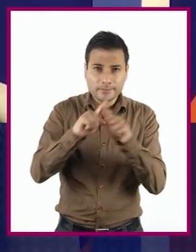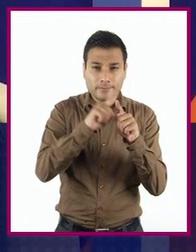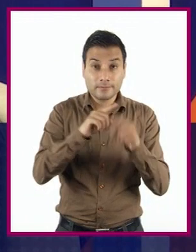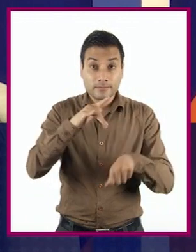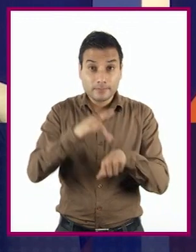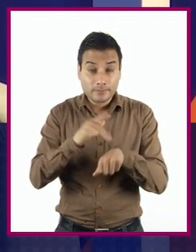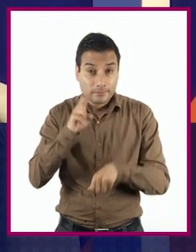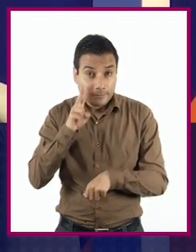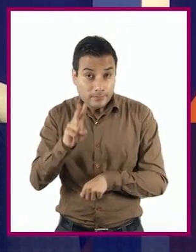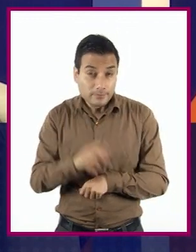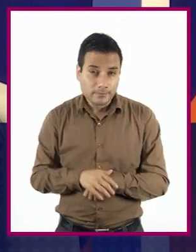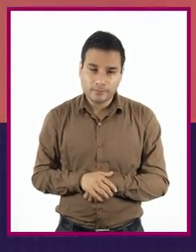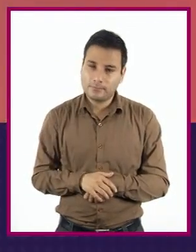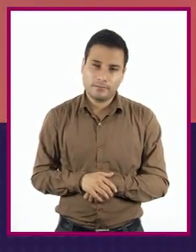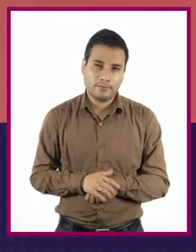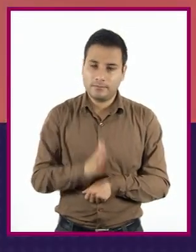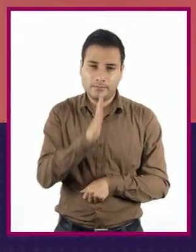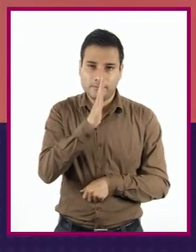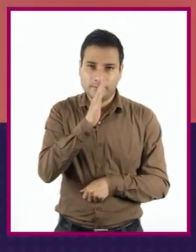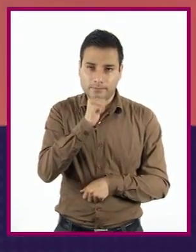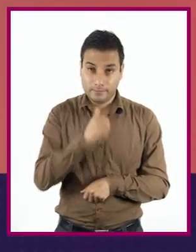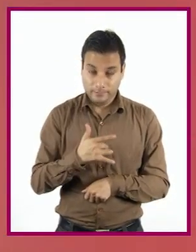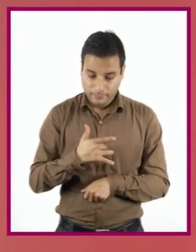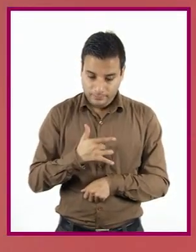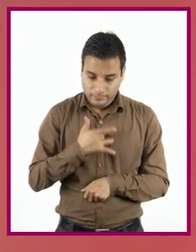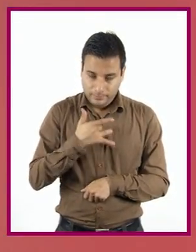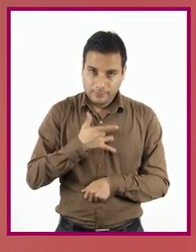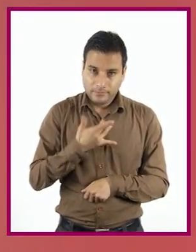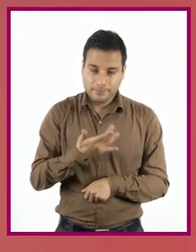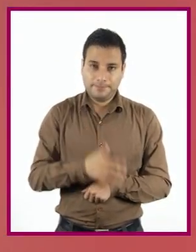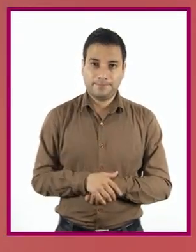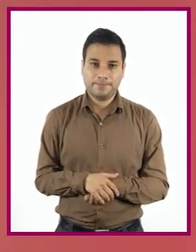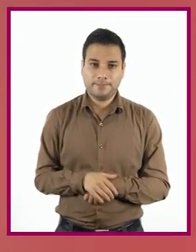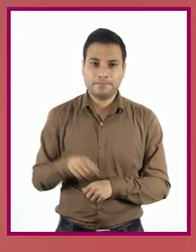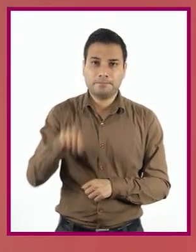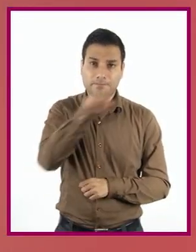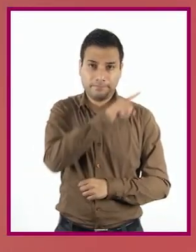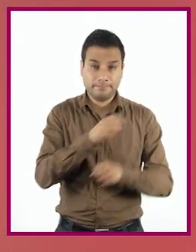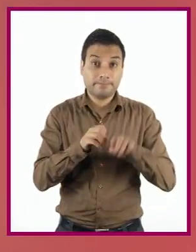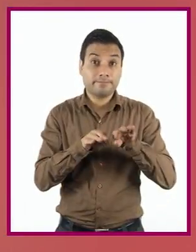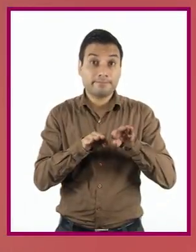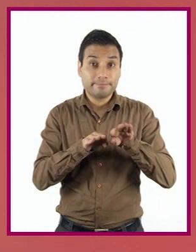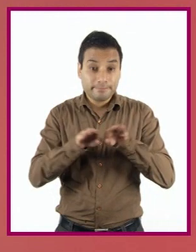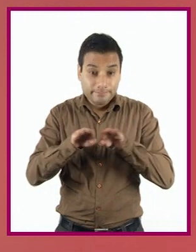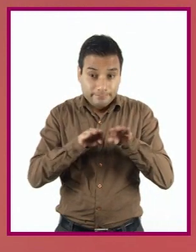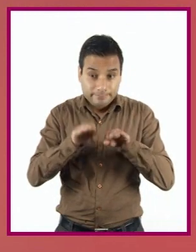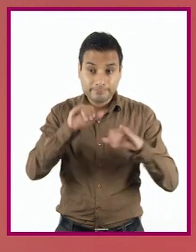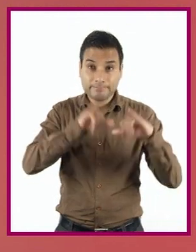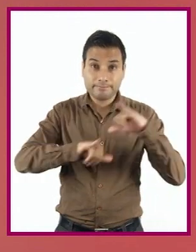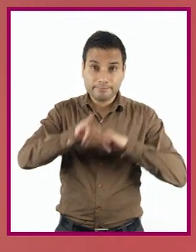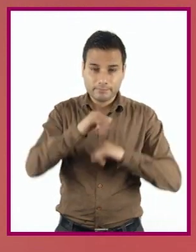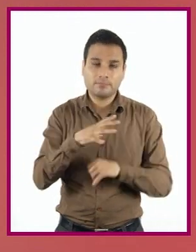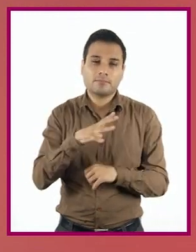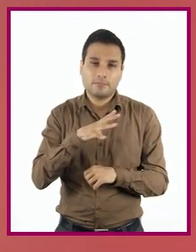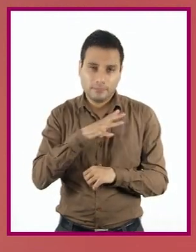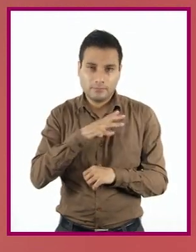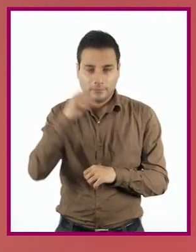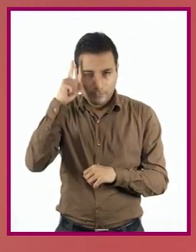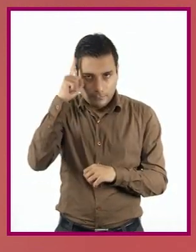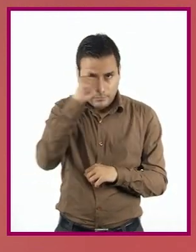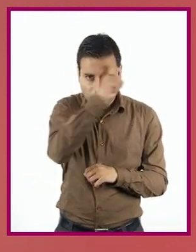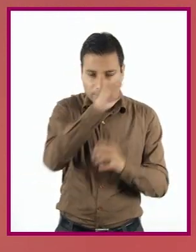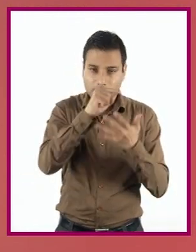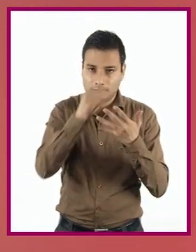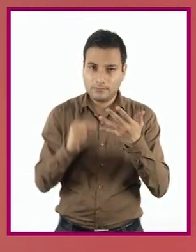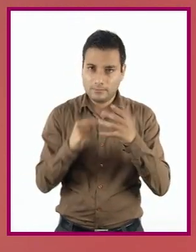ser sentidas con el corazón. Doctores, sabemos que trabajar en la ciencia implica hacer frente a diferentes desafíos y que